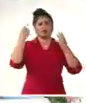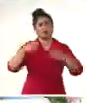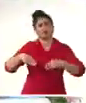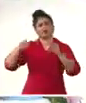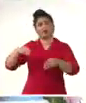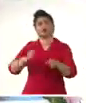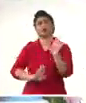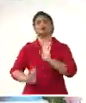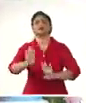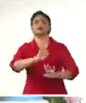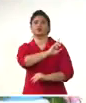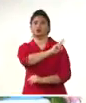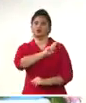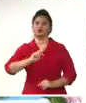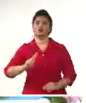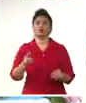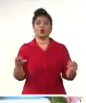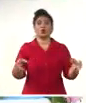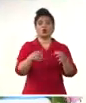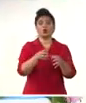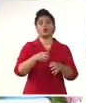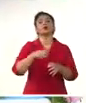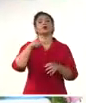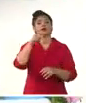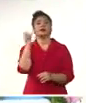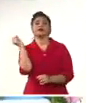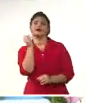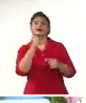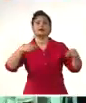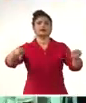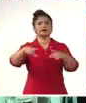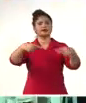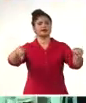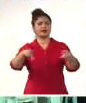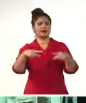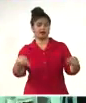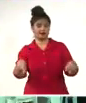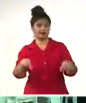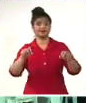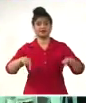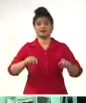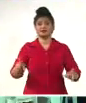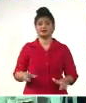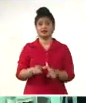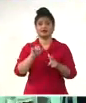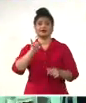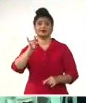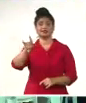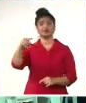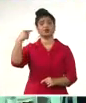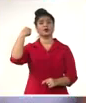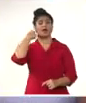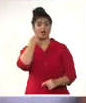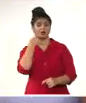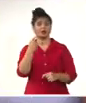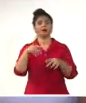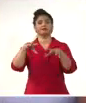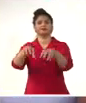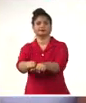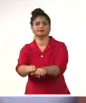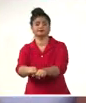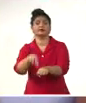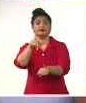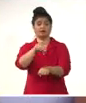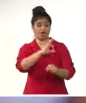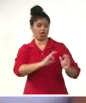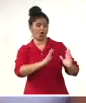cienfuegueros. El acto central por el aniversario 69 de los asaltos a los cuarteles Moncada y Carlos Manuel de Céspedes dedicó un